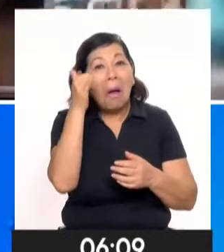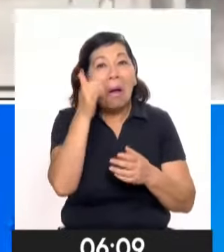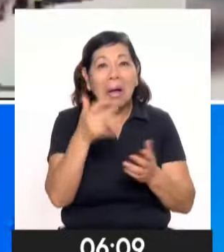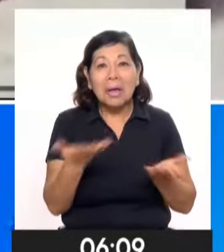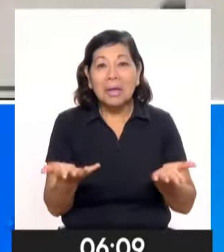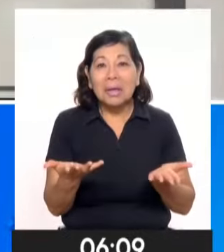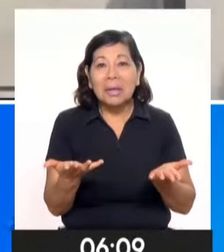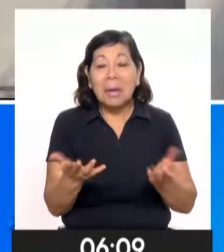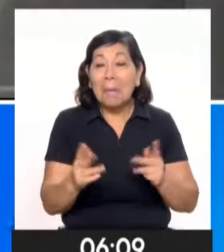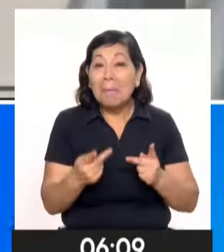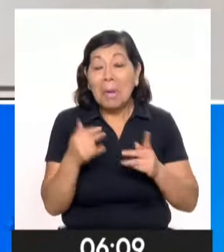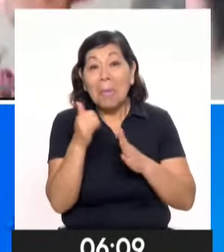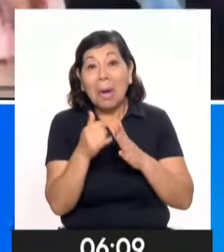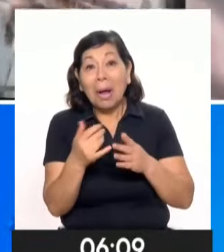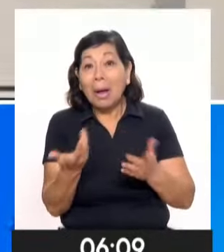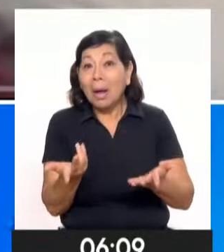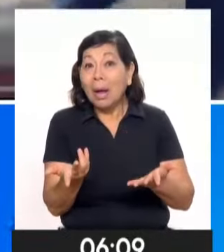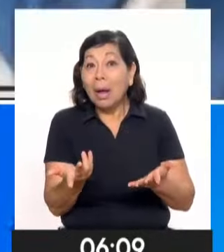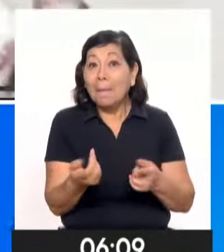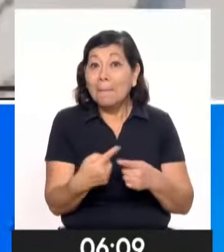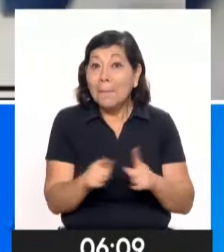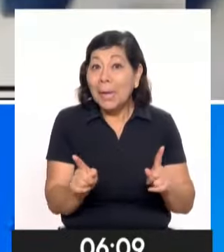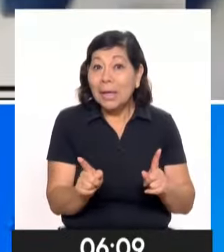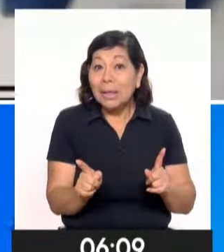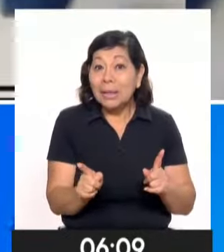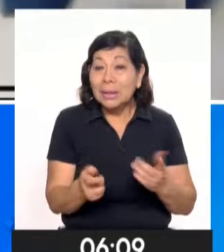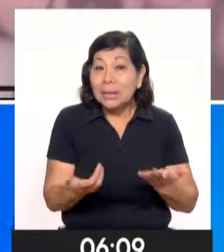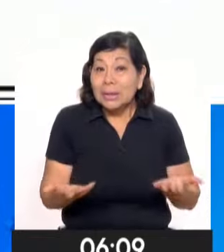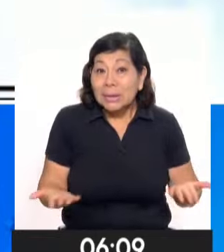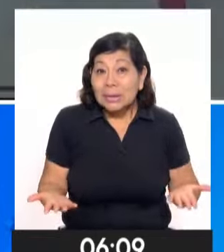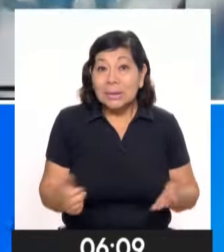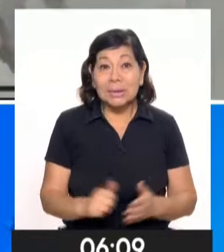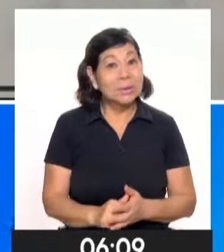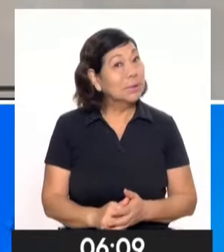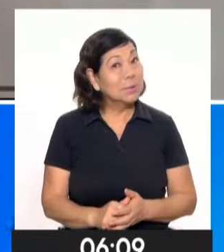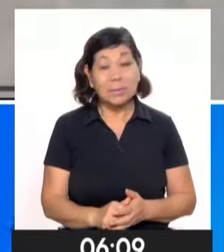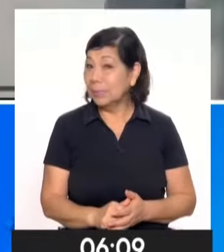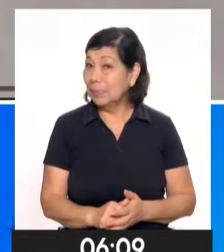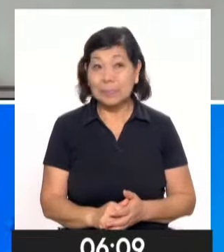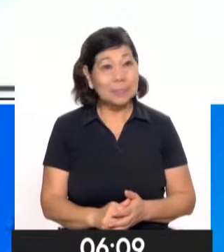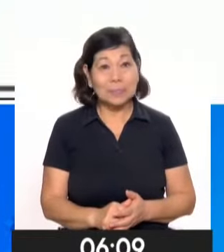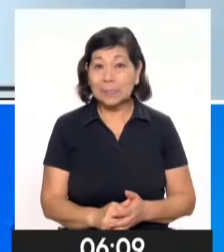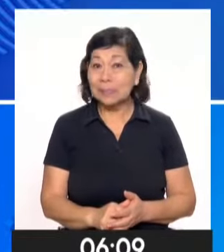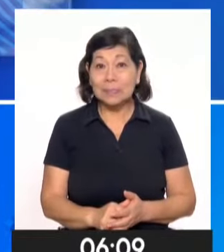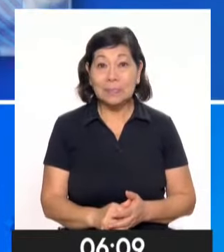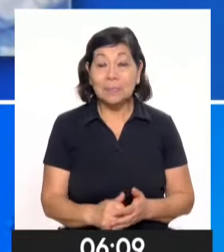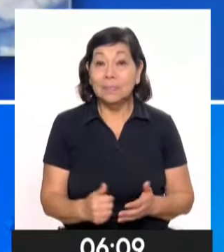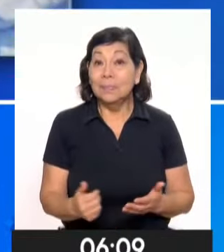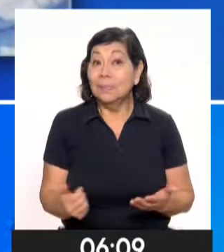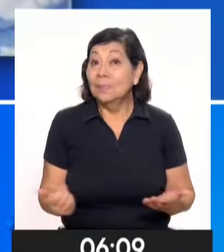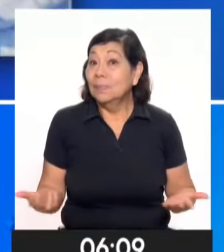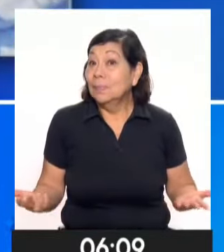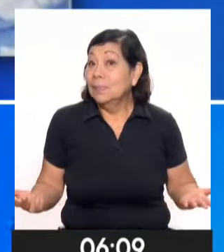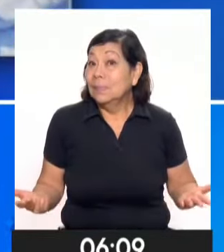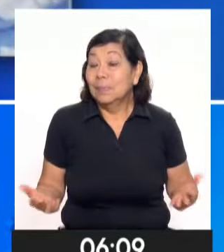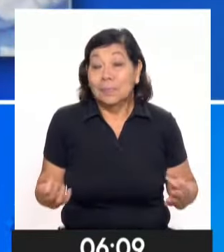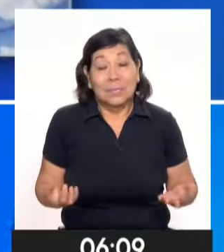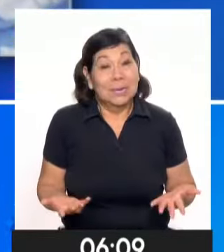transmisión en vivo, y lamentablemente se dieron estos hechos que, pues, la